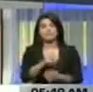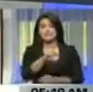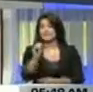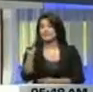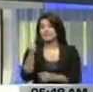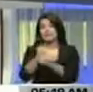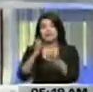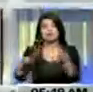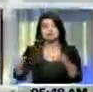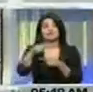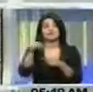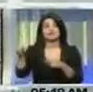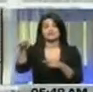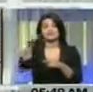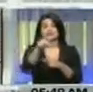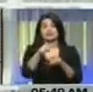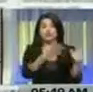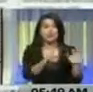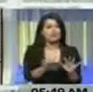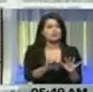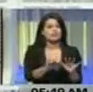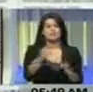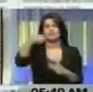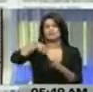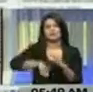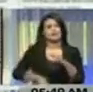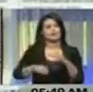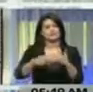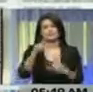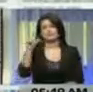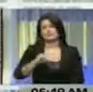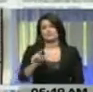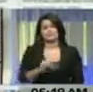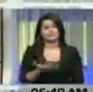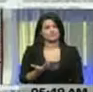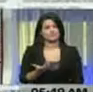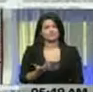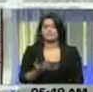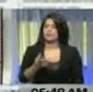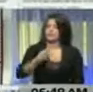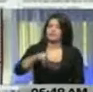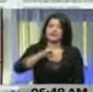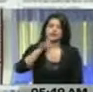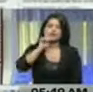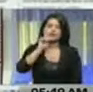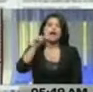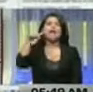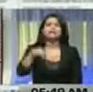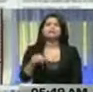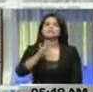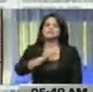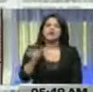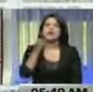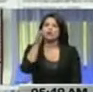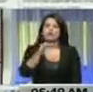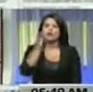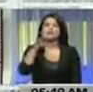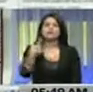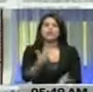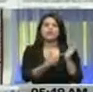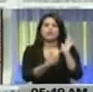trabajadores ganan los sueldos más bajos. Completamente falso, se ha dicho acá, y lo demostró